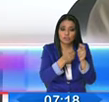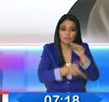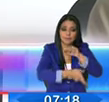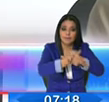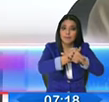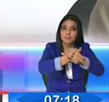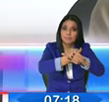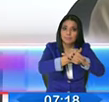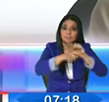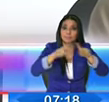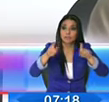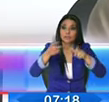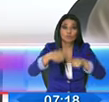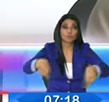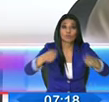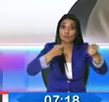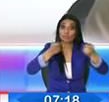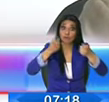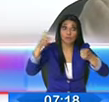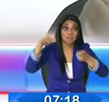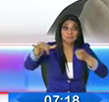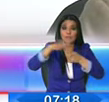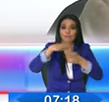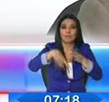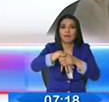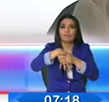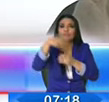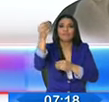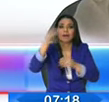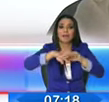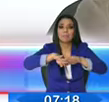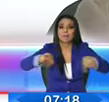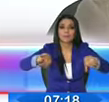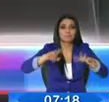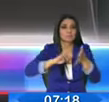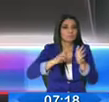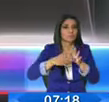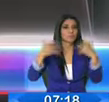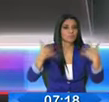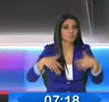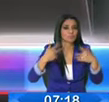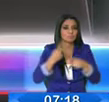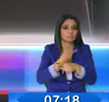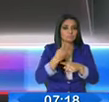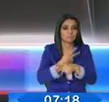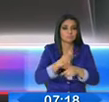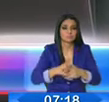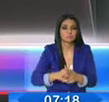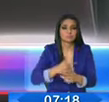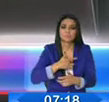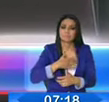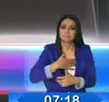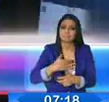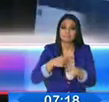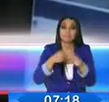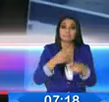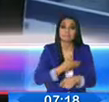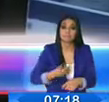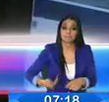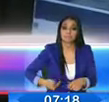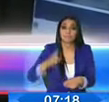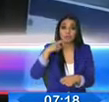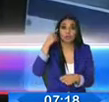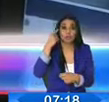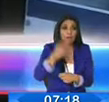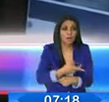sistemas de control del estado y eso sería gravísimo lamenta que el ex presidente correa no le haya dado la